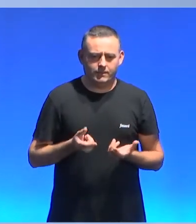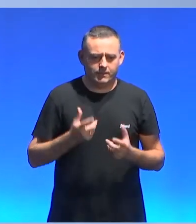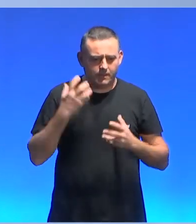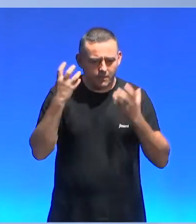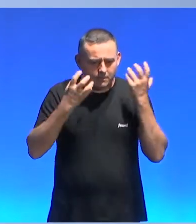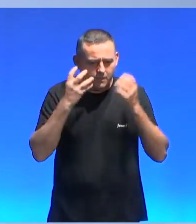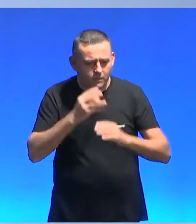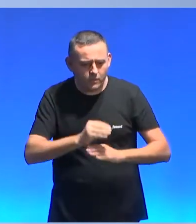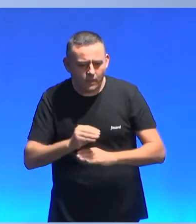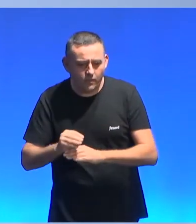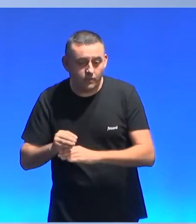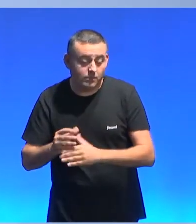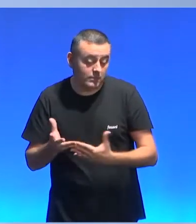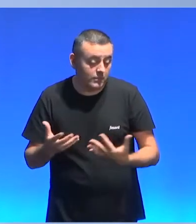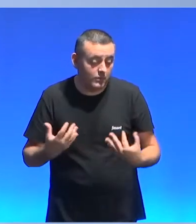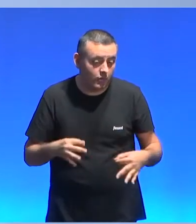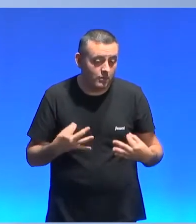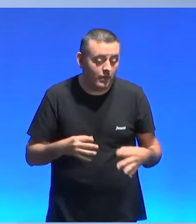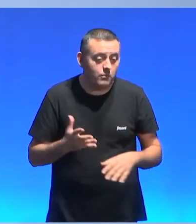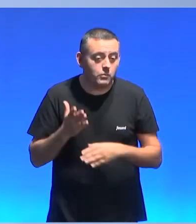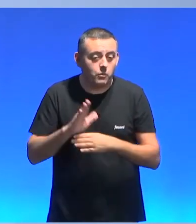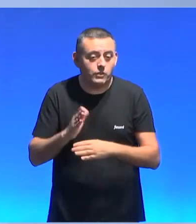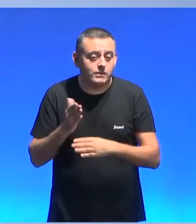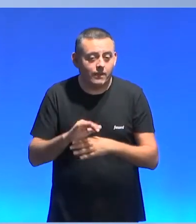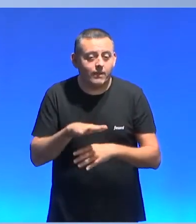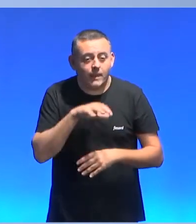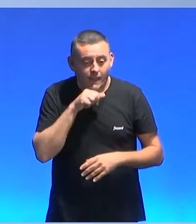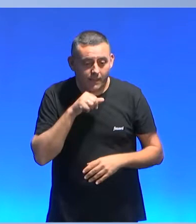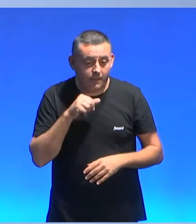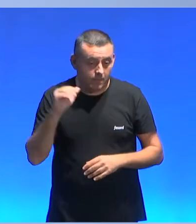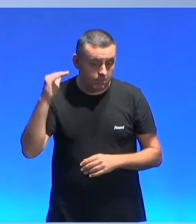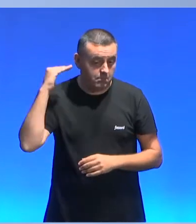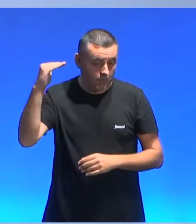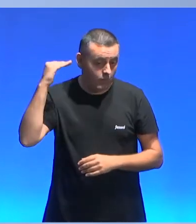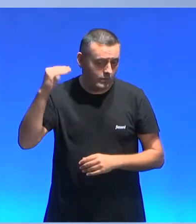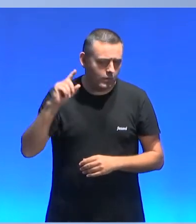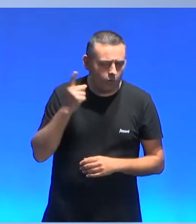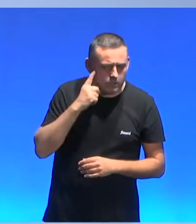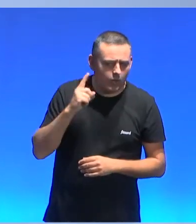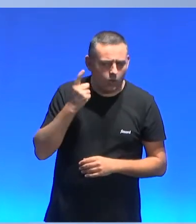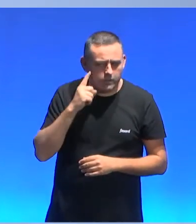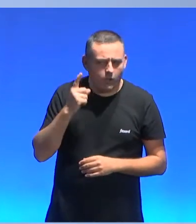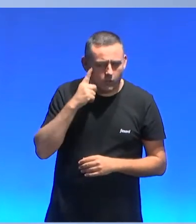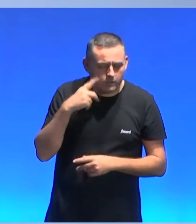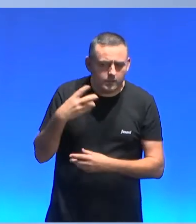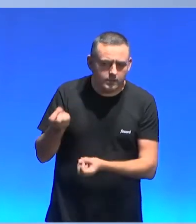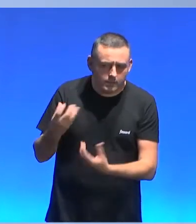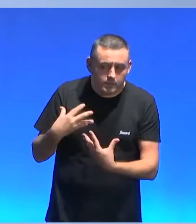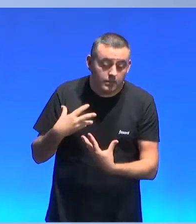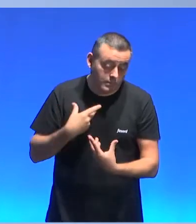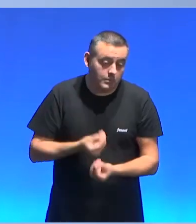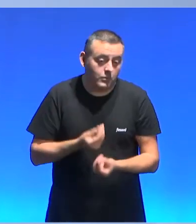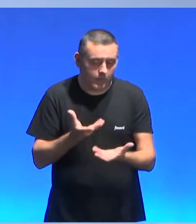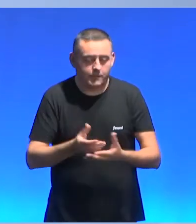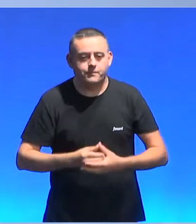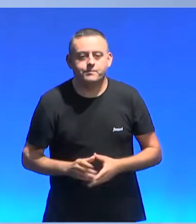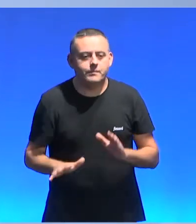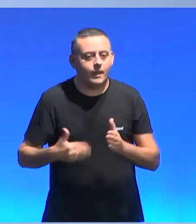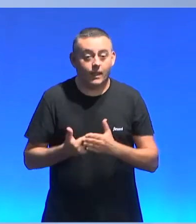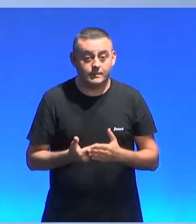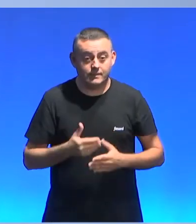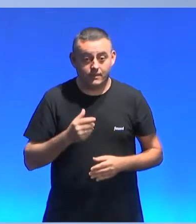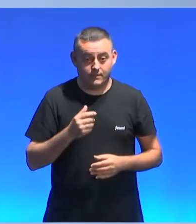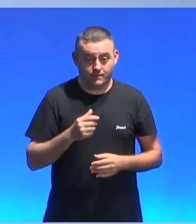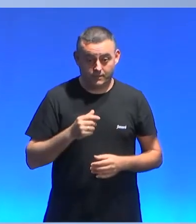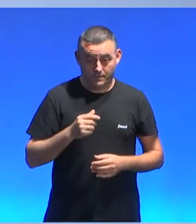Repito, los niños viven con nosotros, no son tontos. Hasta que toma la palabra Andrea,